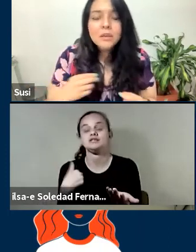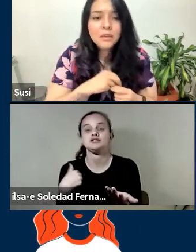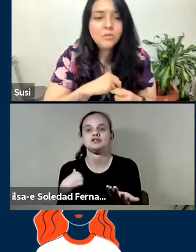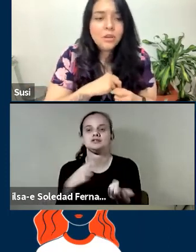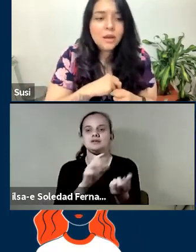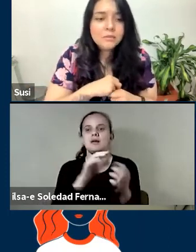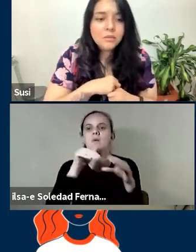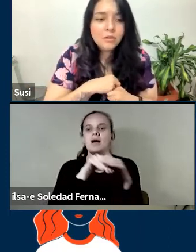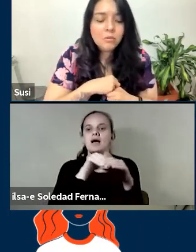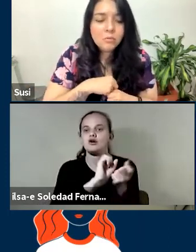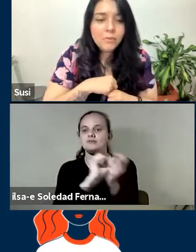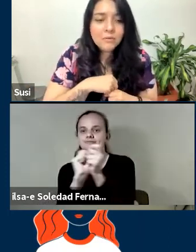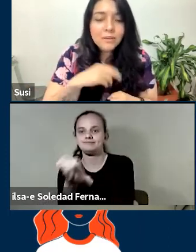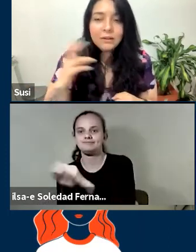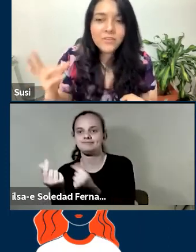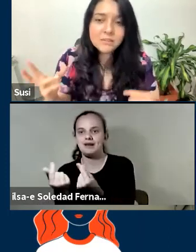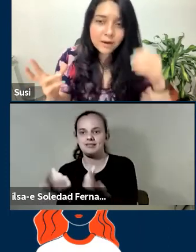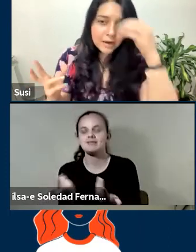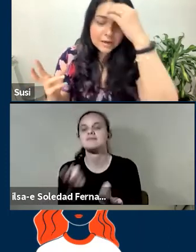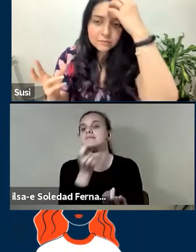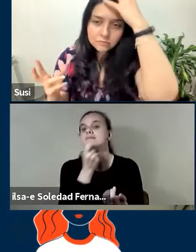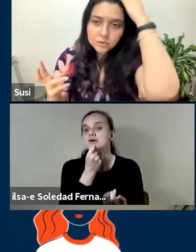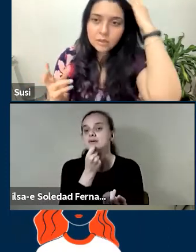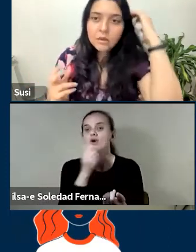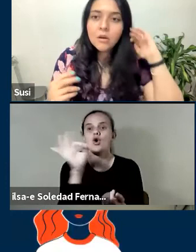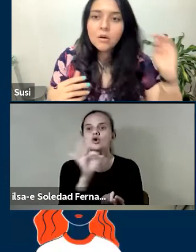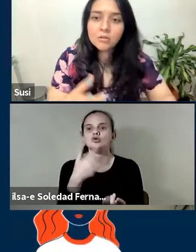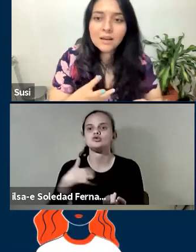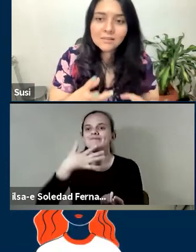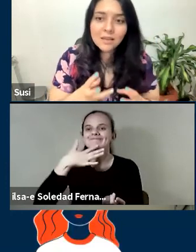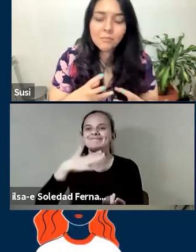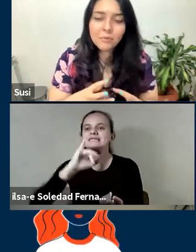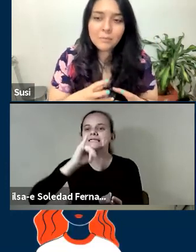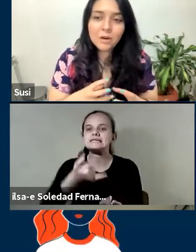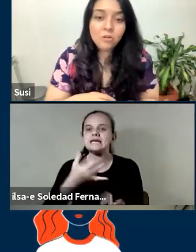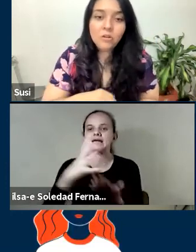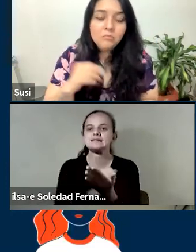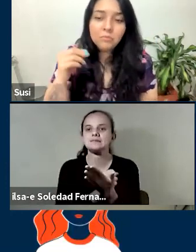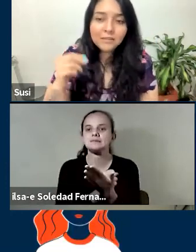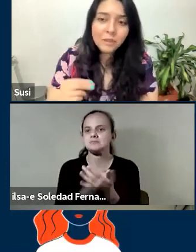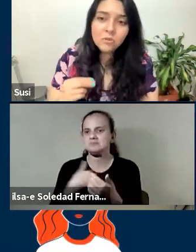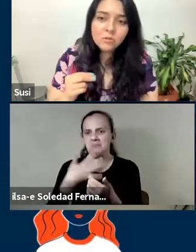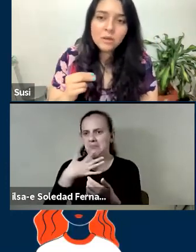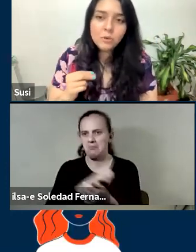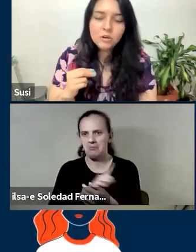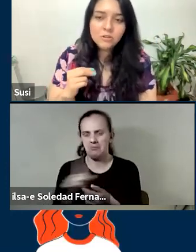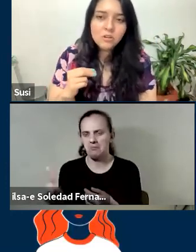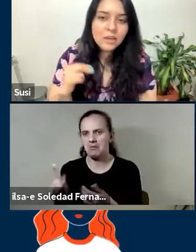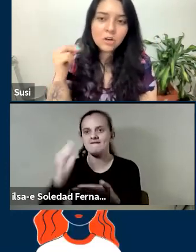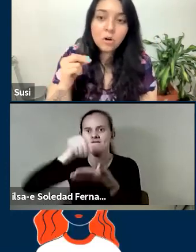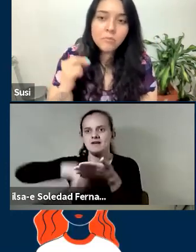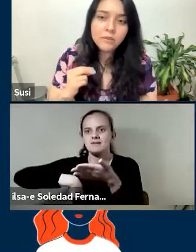acción y estoy haciendo mal una transferencia bancaria, ¿sí? O cosas así que termine, o estoy aceptando unos términos